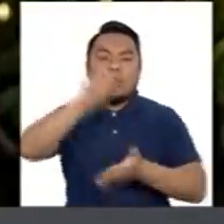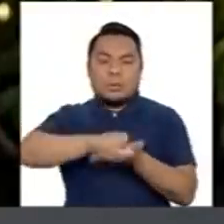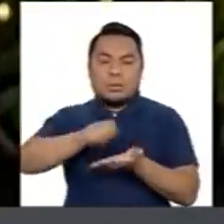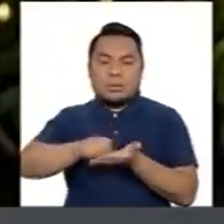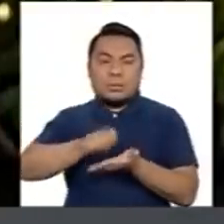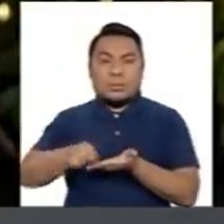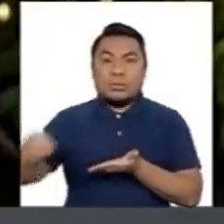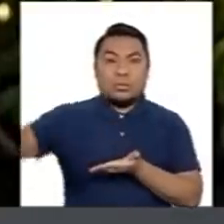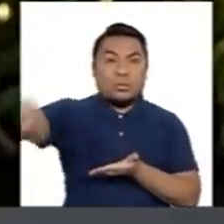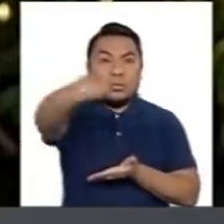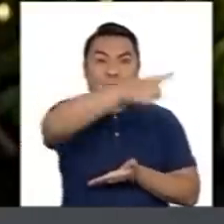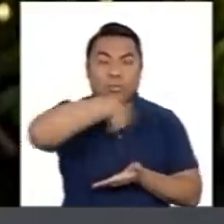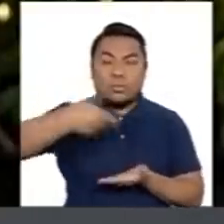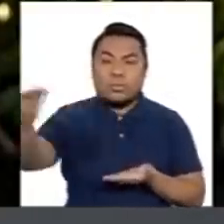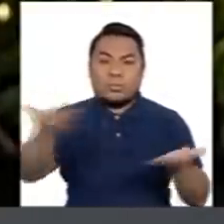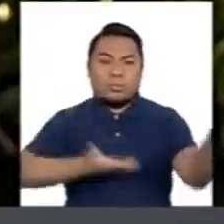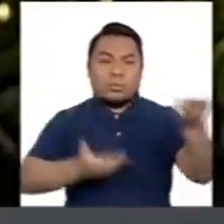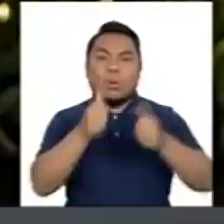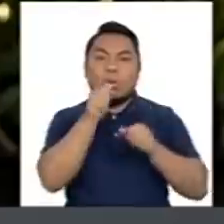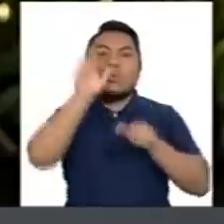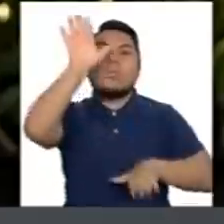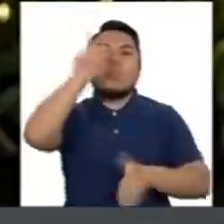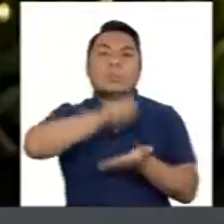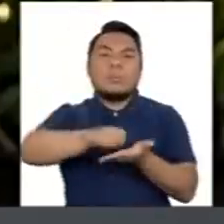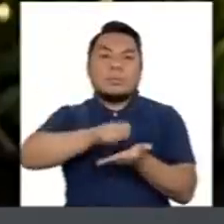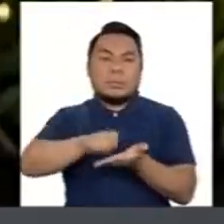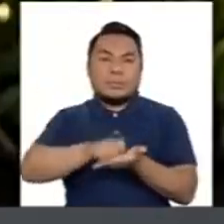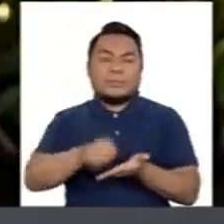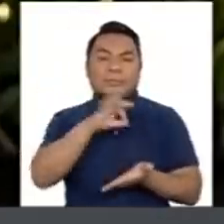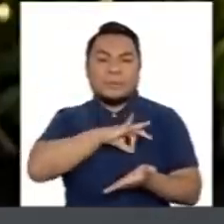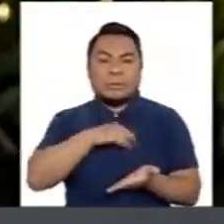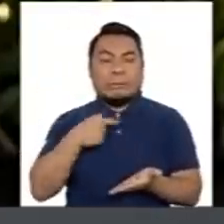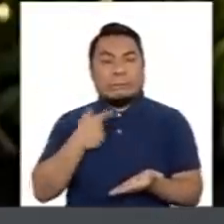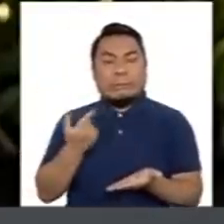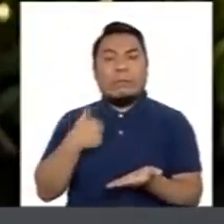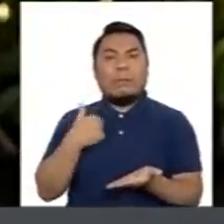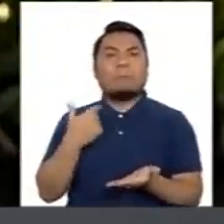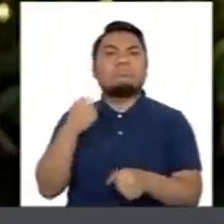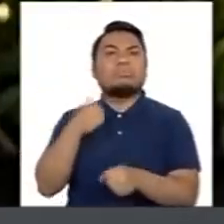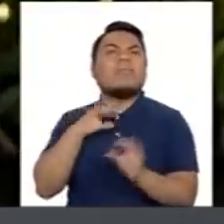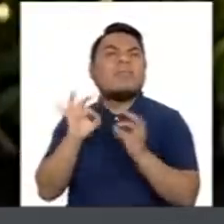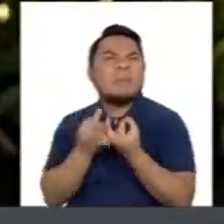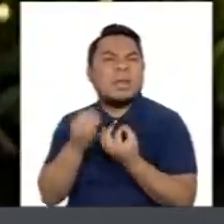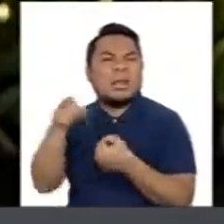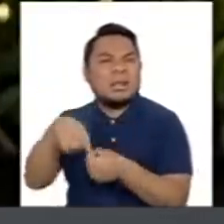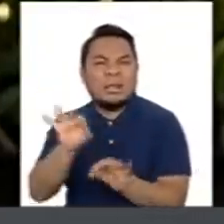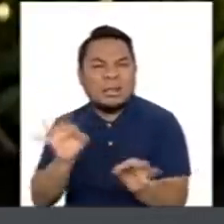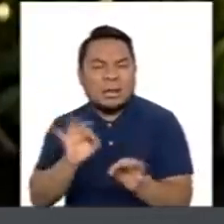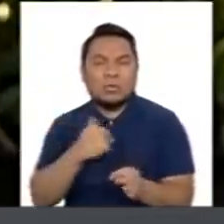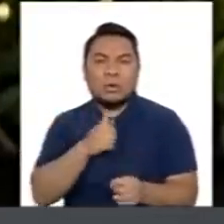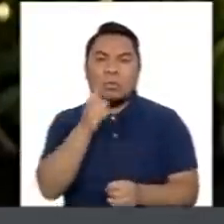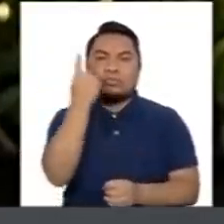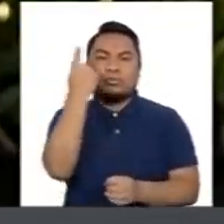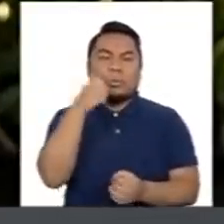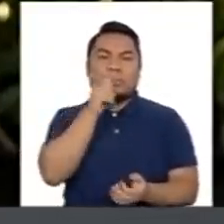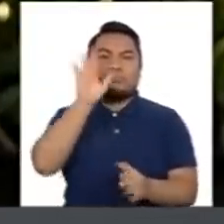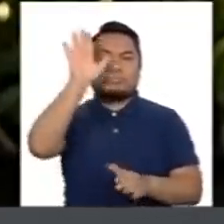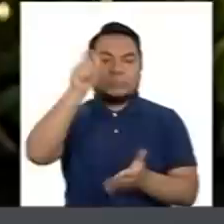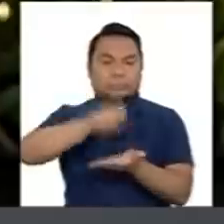36.000 funcionarios empleados que han realizado su declaración de intereses. Inclusive, 9 parlamentarios también lo han